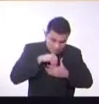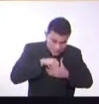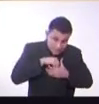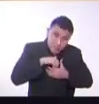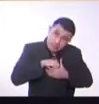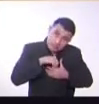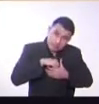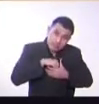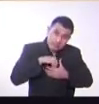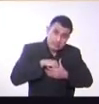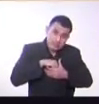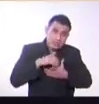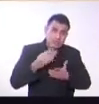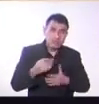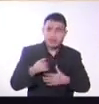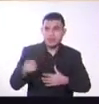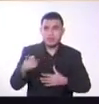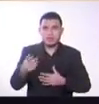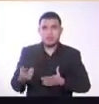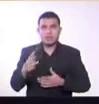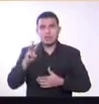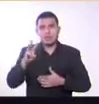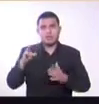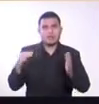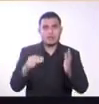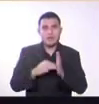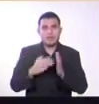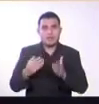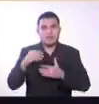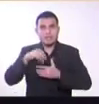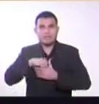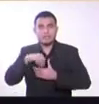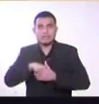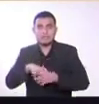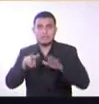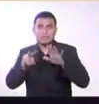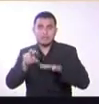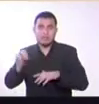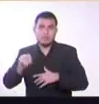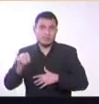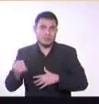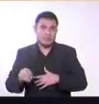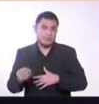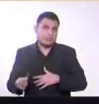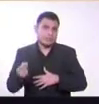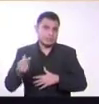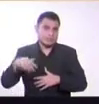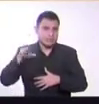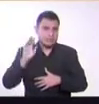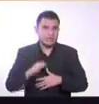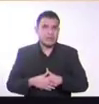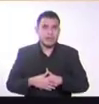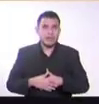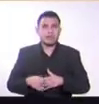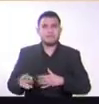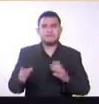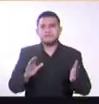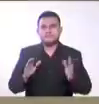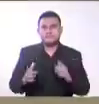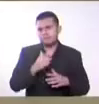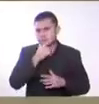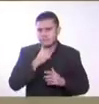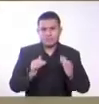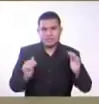que está ganando $3.000 está salvando alrededor del 70%. Imagínense. Esto parecería bastante